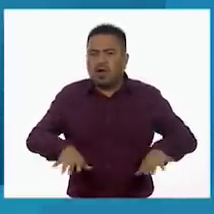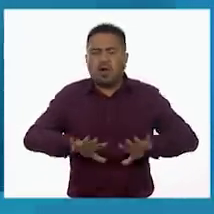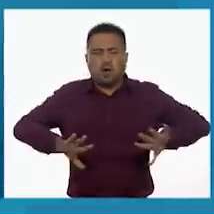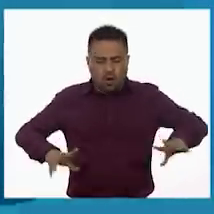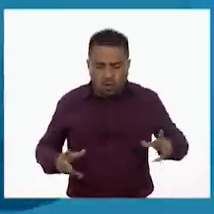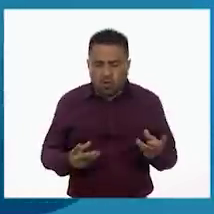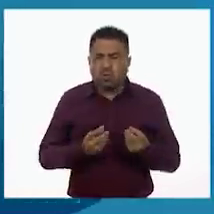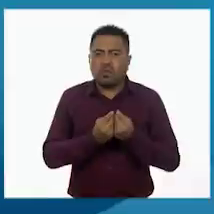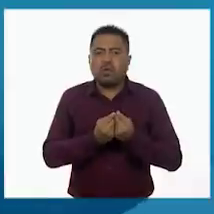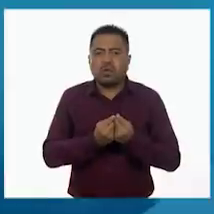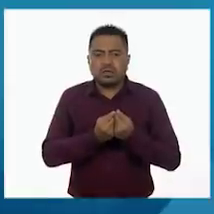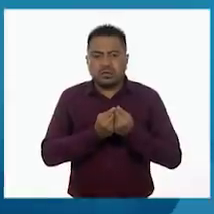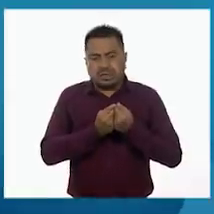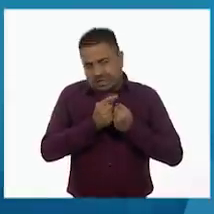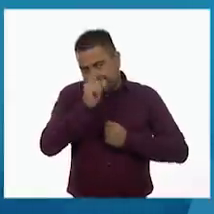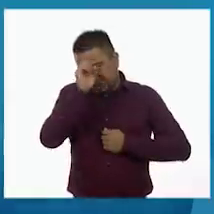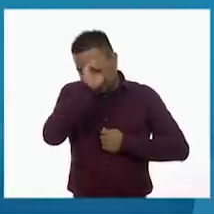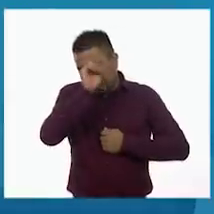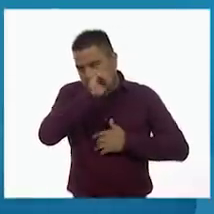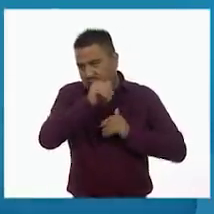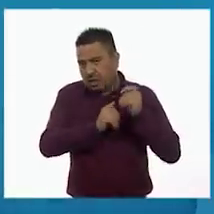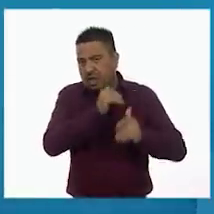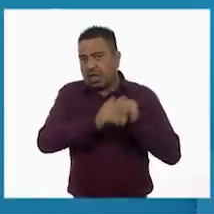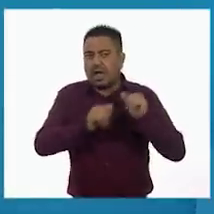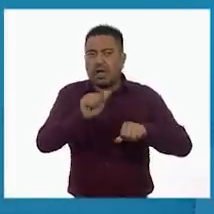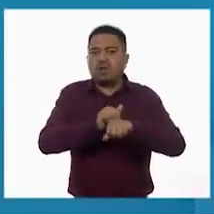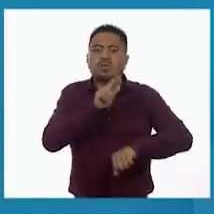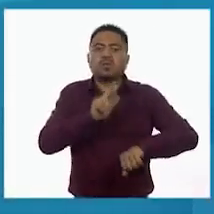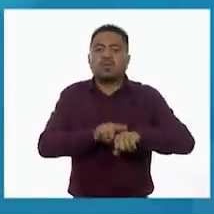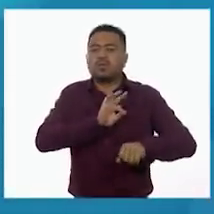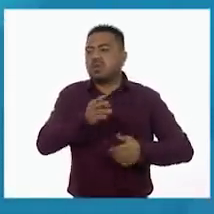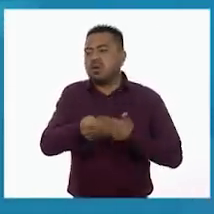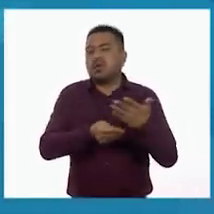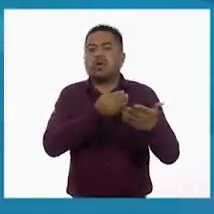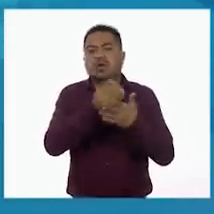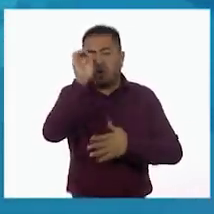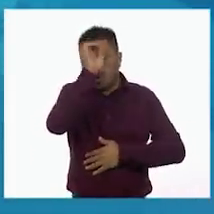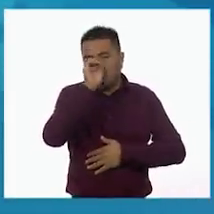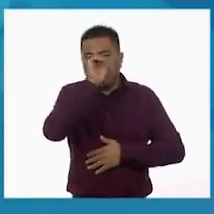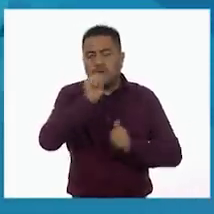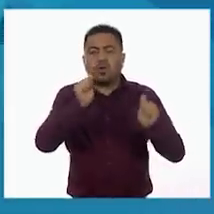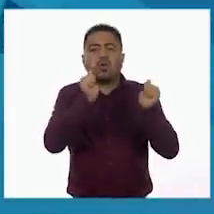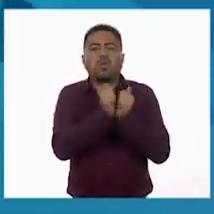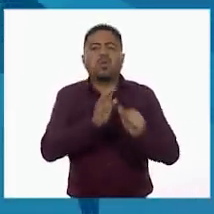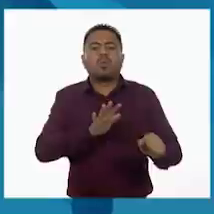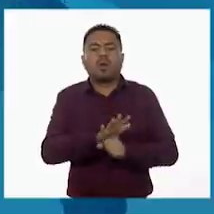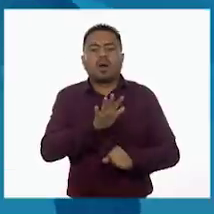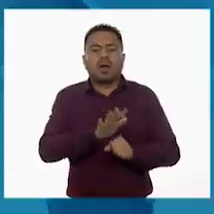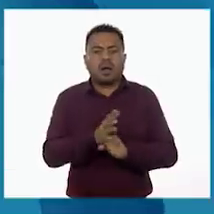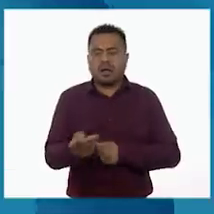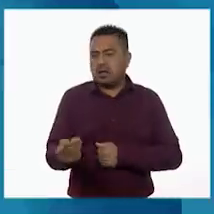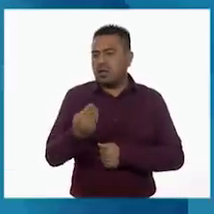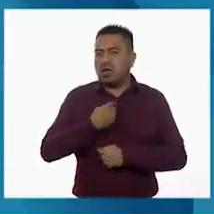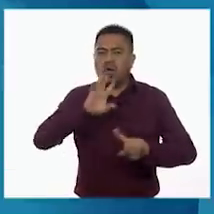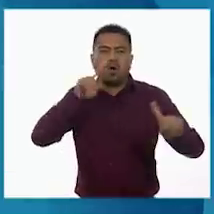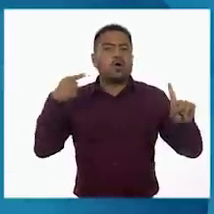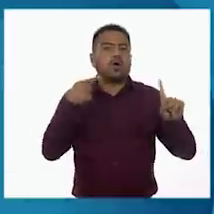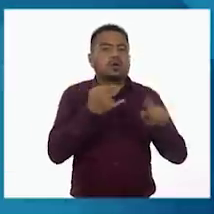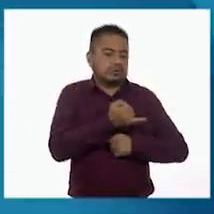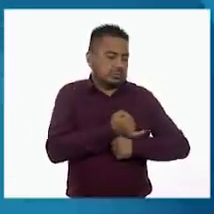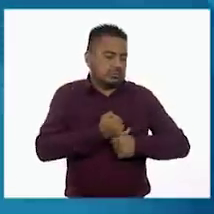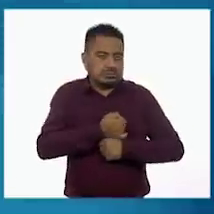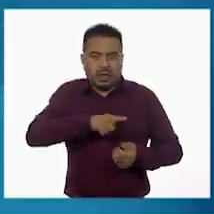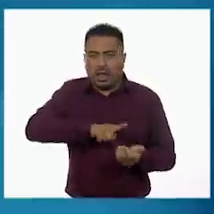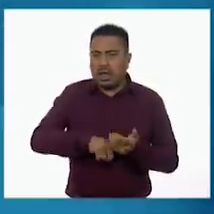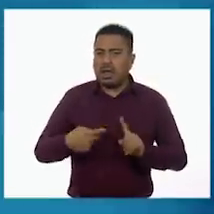recopiló. Las conclusiones en las que el autor puede dar una opinión basada en datos objetivos de su